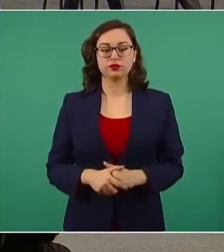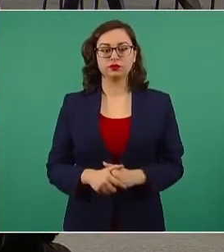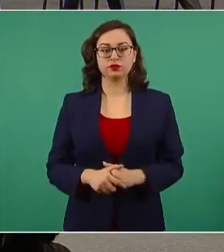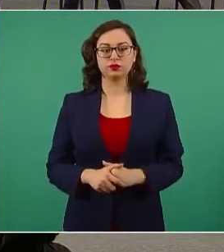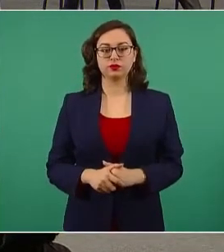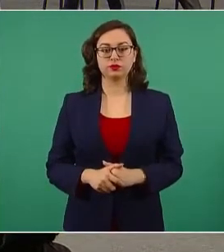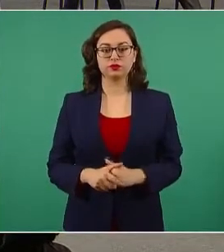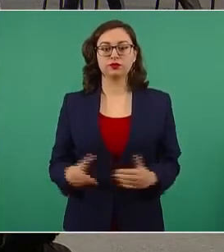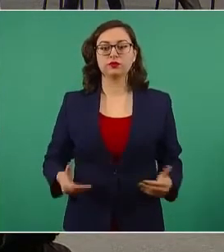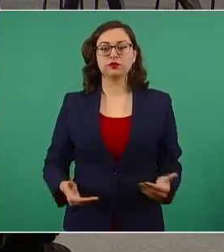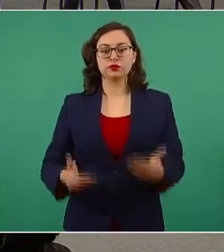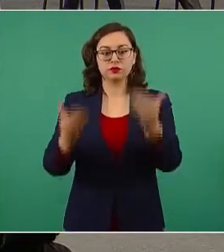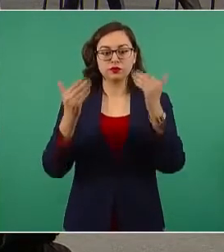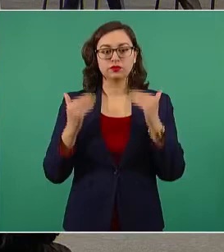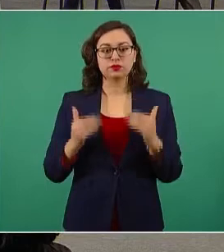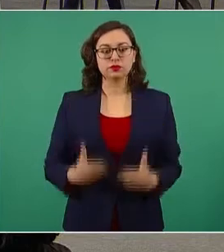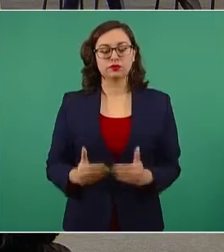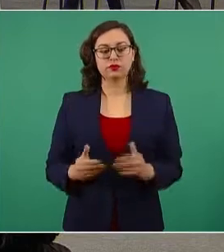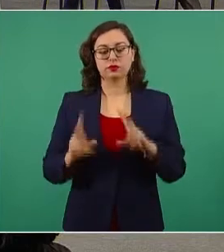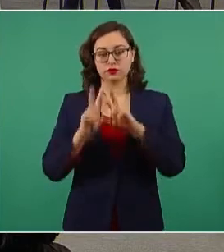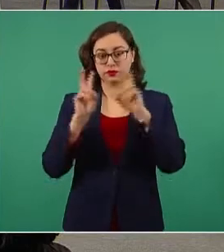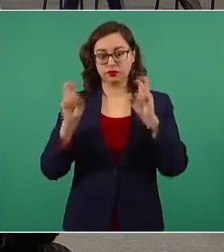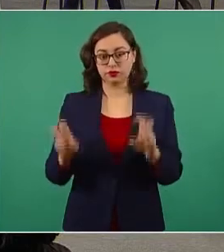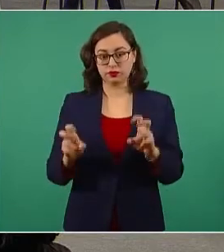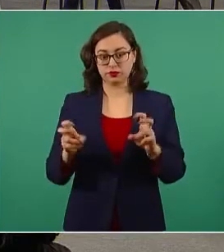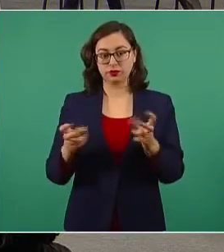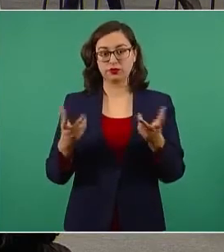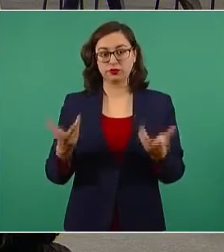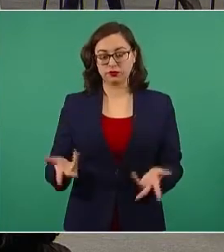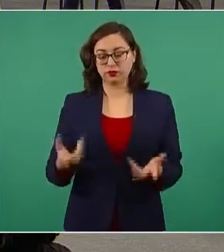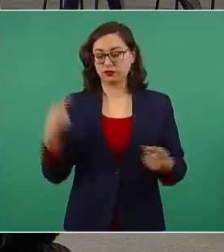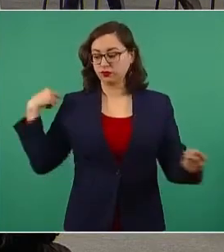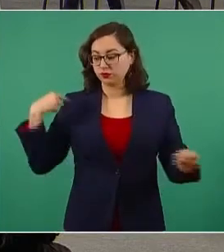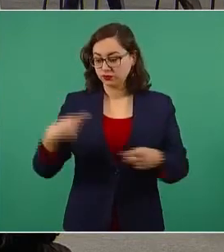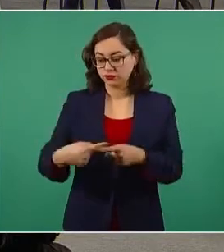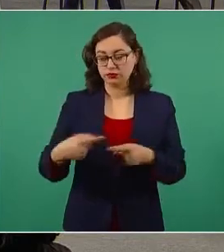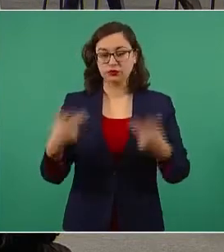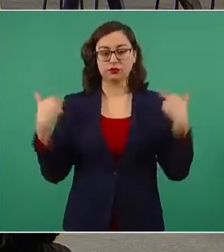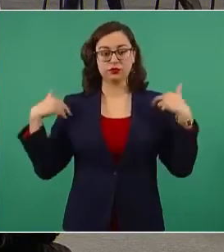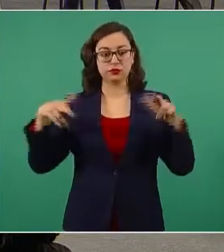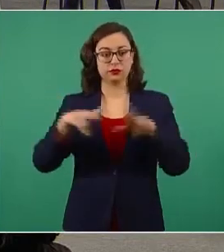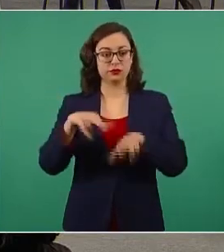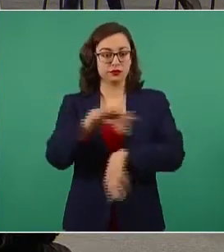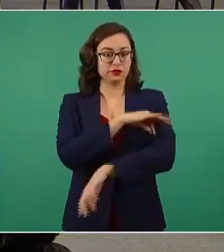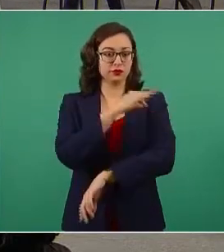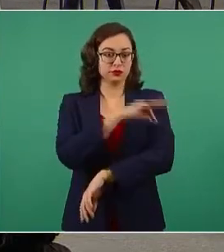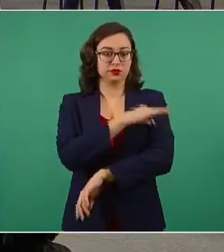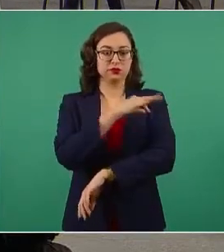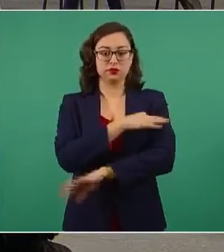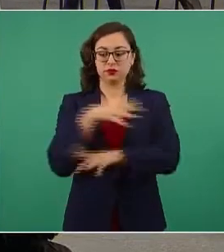primer paso, precisamente dar el corte de vacunación que se tuvo en estas 6